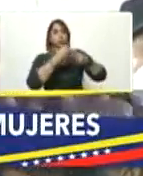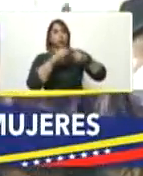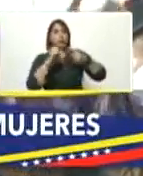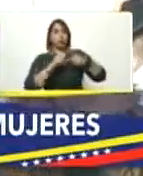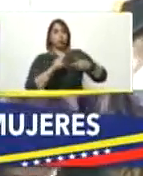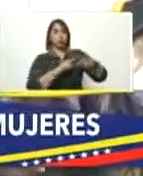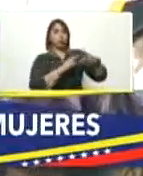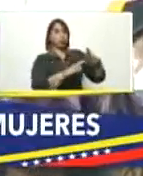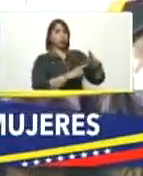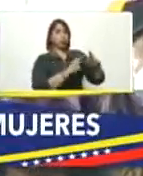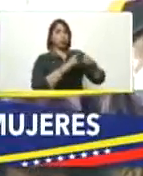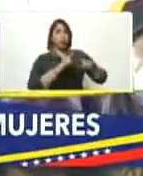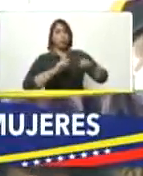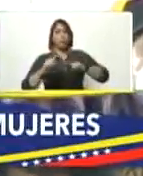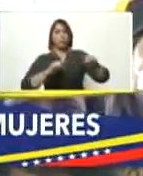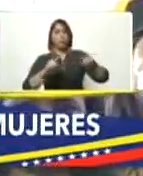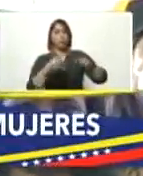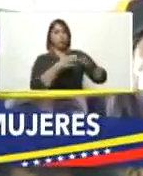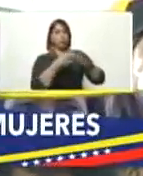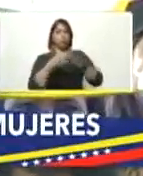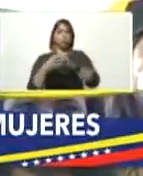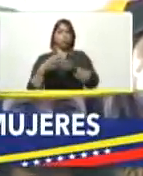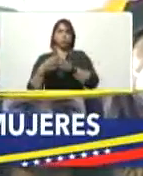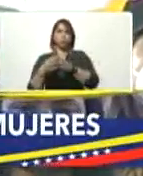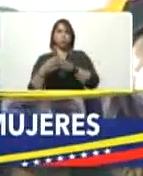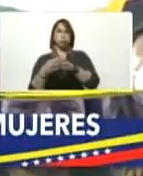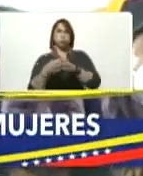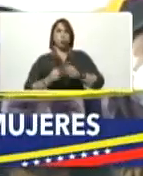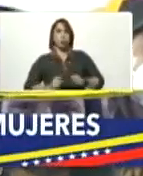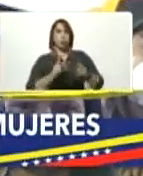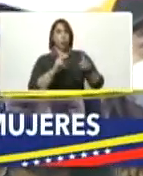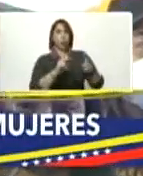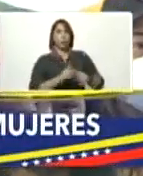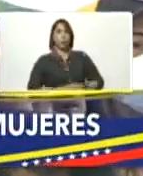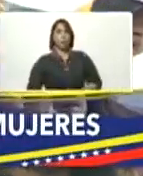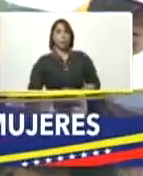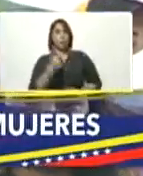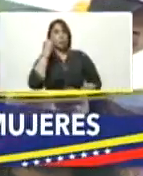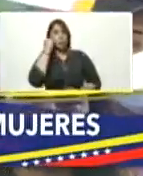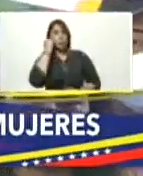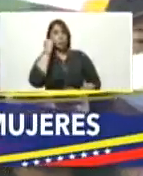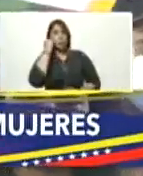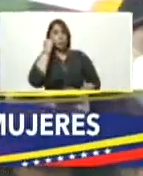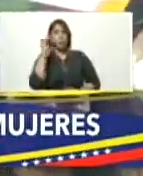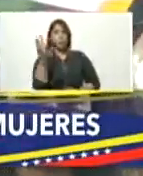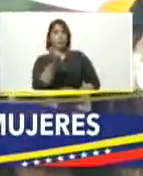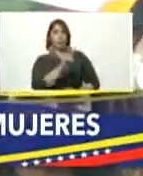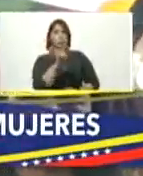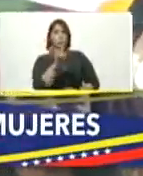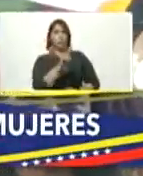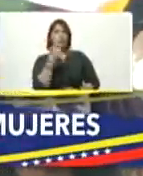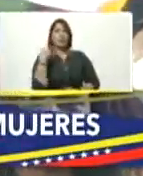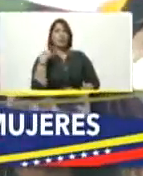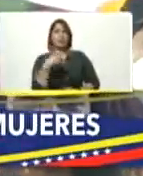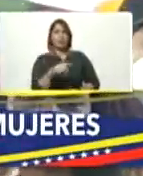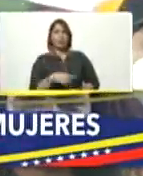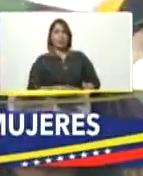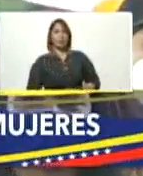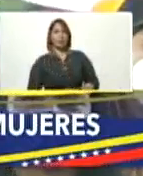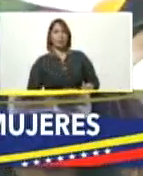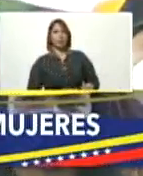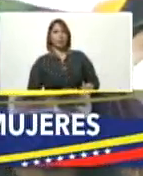diversidad para el accionar colectivo. En esta oportunidad, las mujeres venezolanas tenemos una